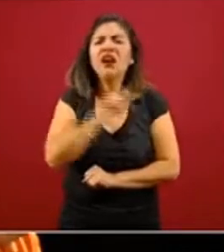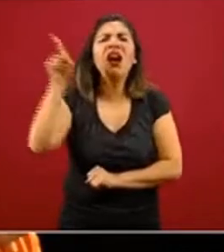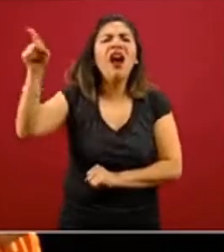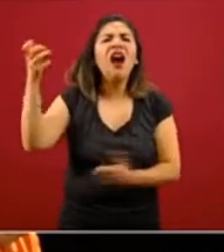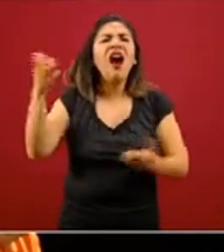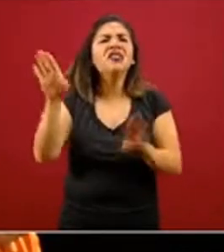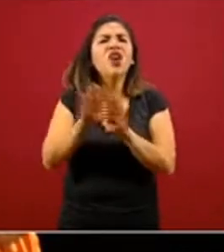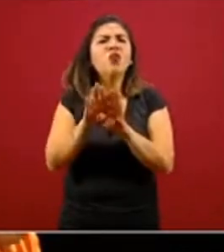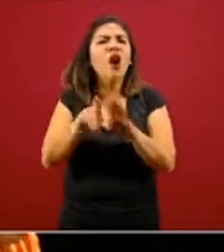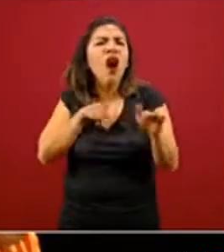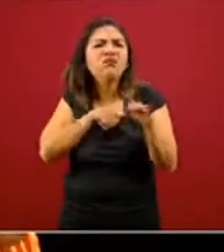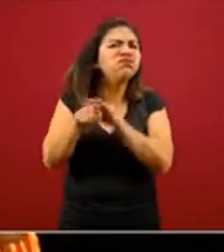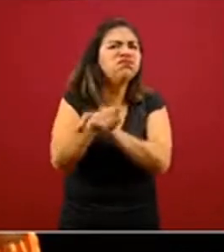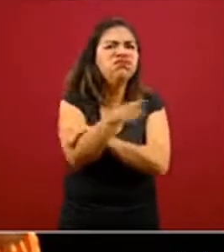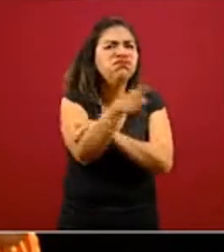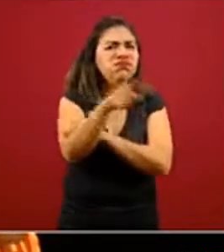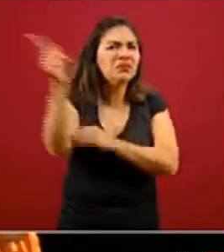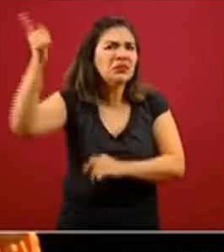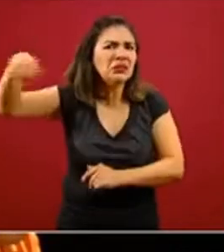infiltrados,